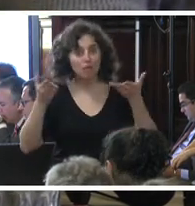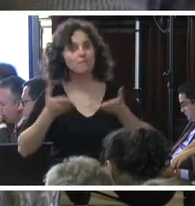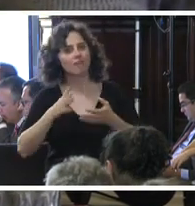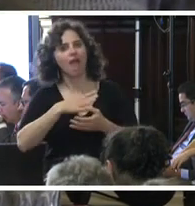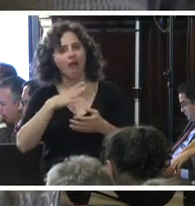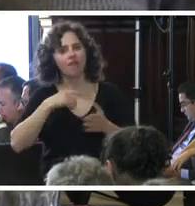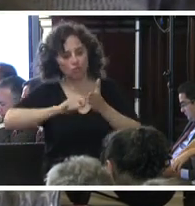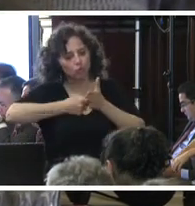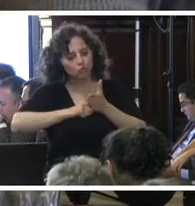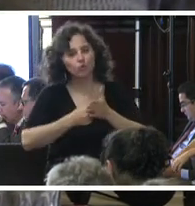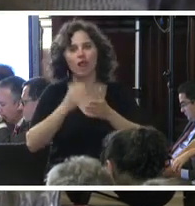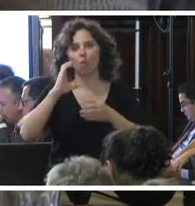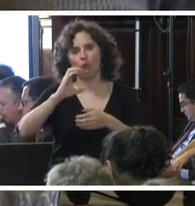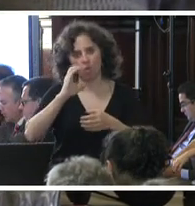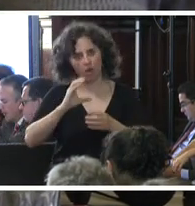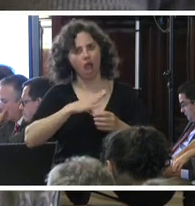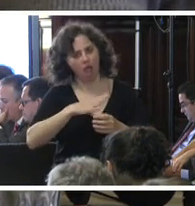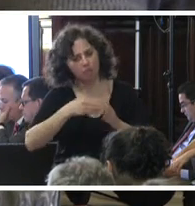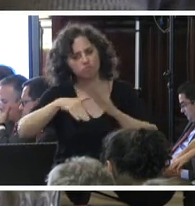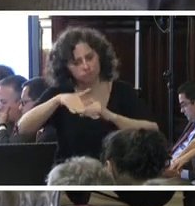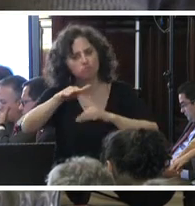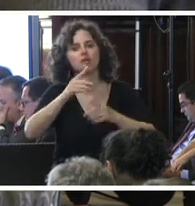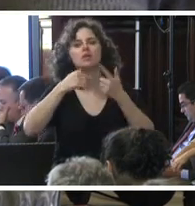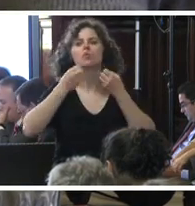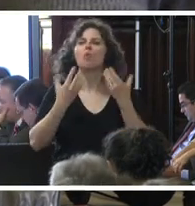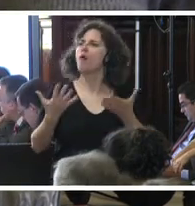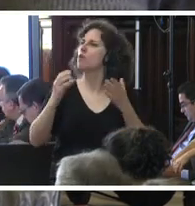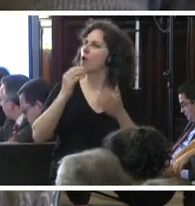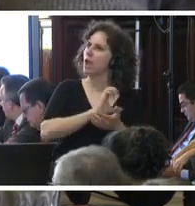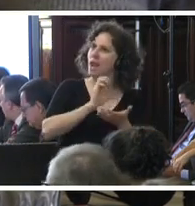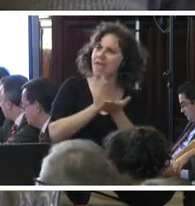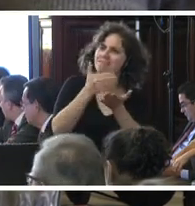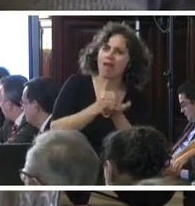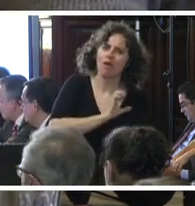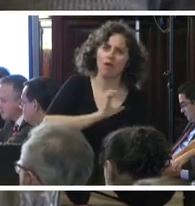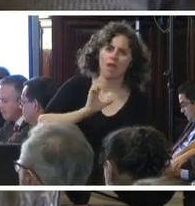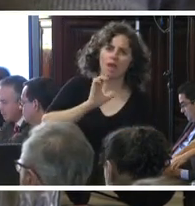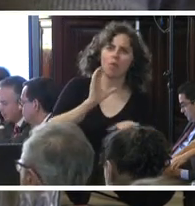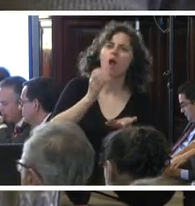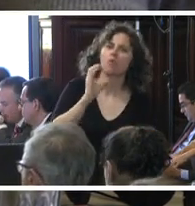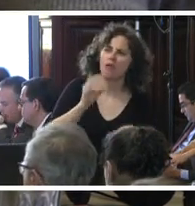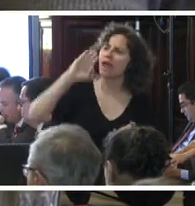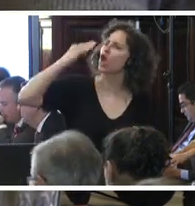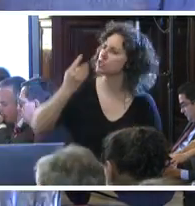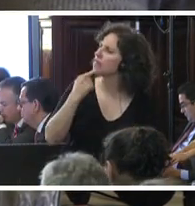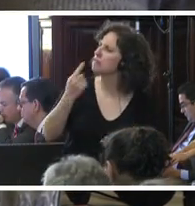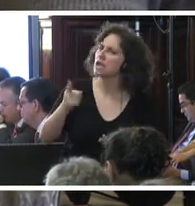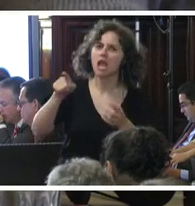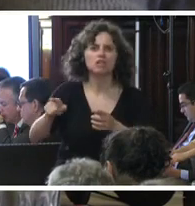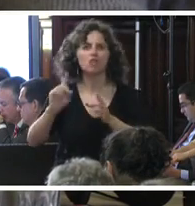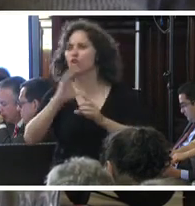cabo torturas en Coahuila, y ¿cuándo va el Estado de Coahuila a reconocerlo y simplemente a decir que eso no